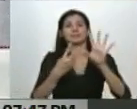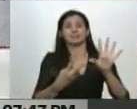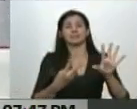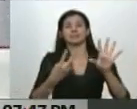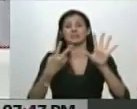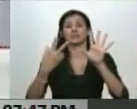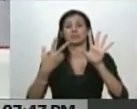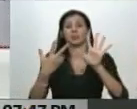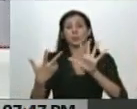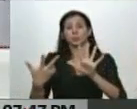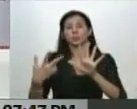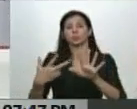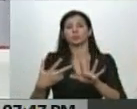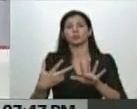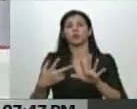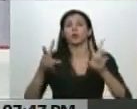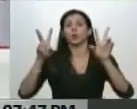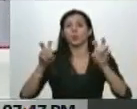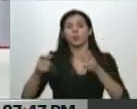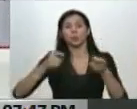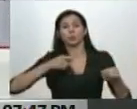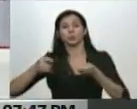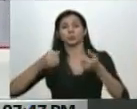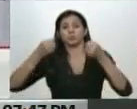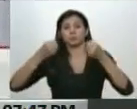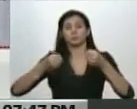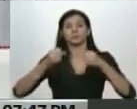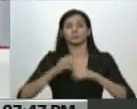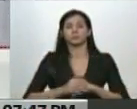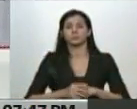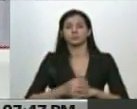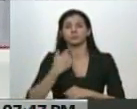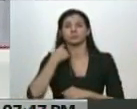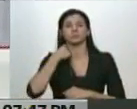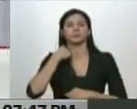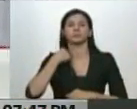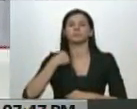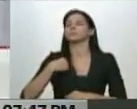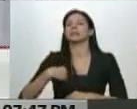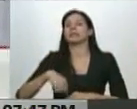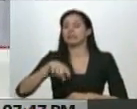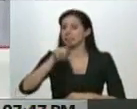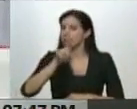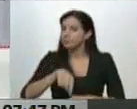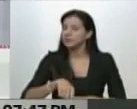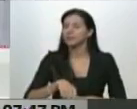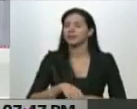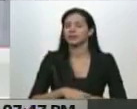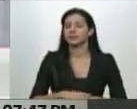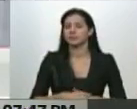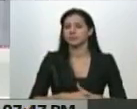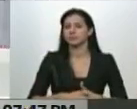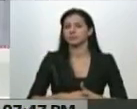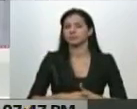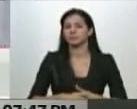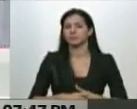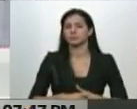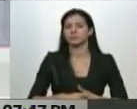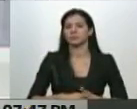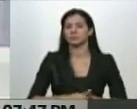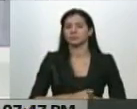70 con nuevo régimen penitenciario y que, por supuesto, también brinda